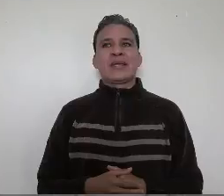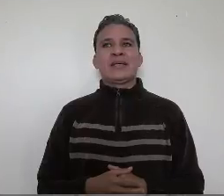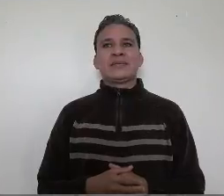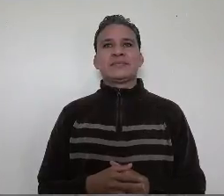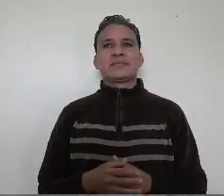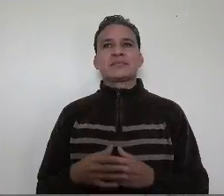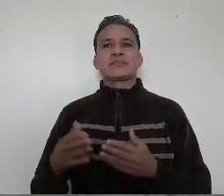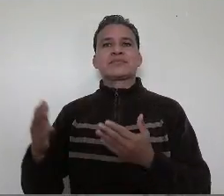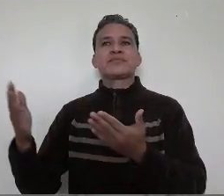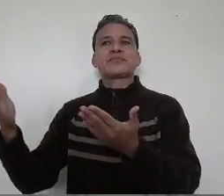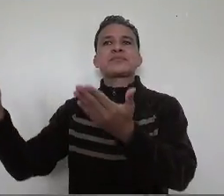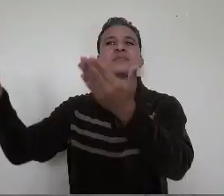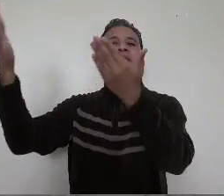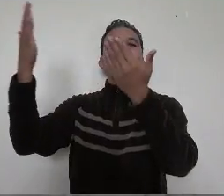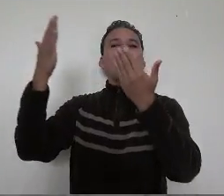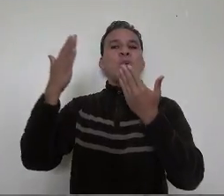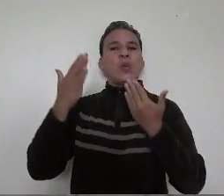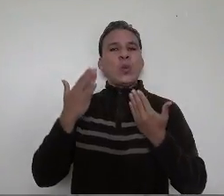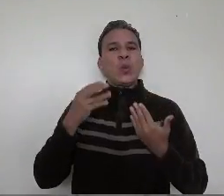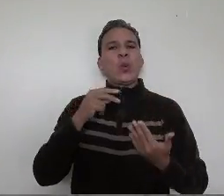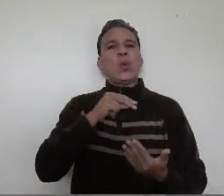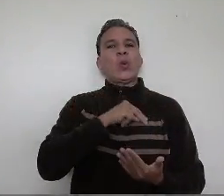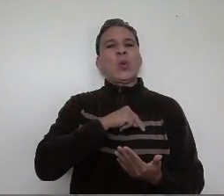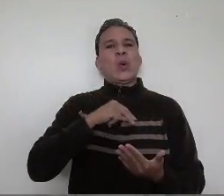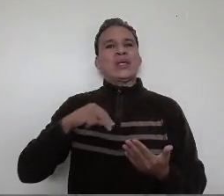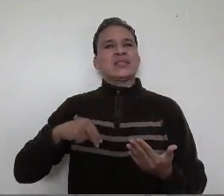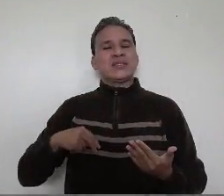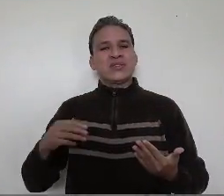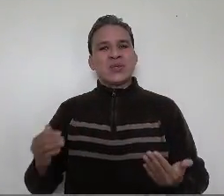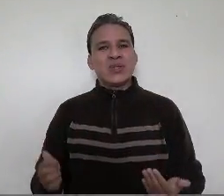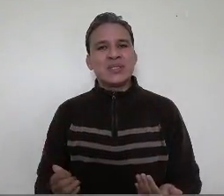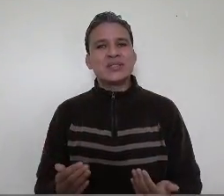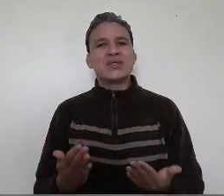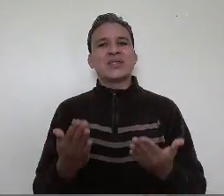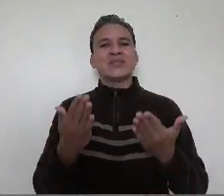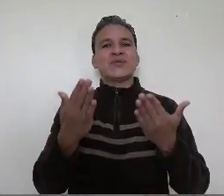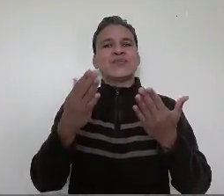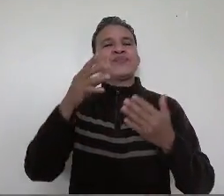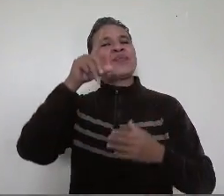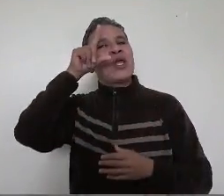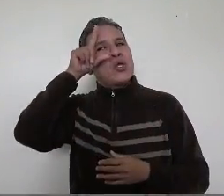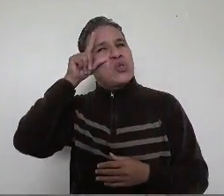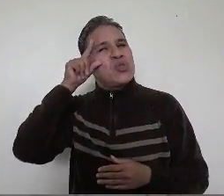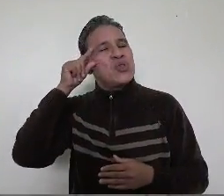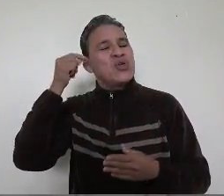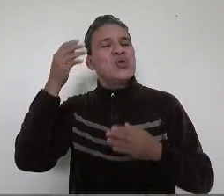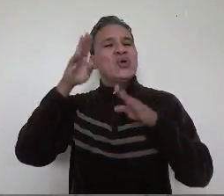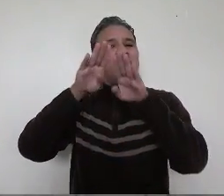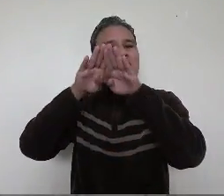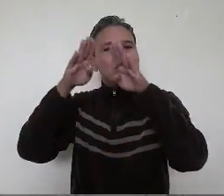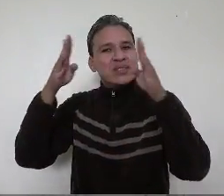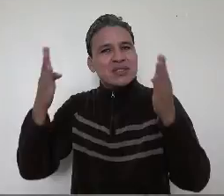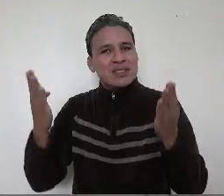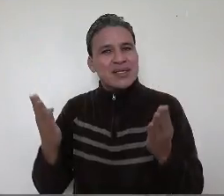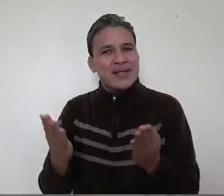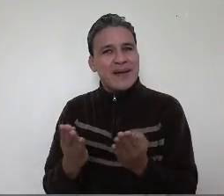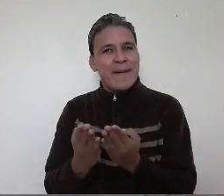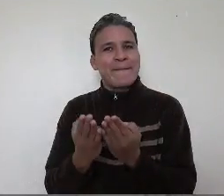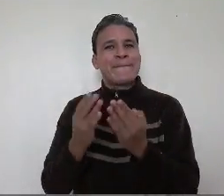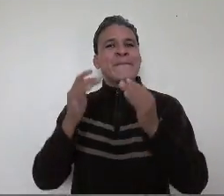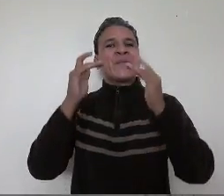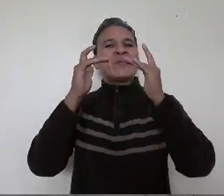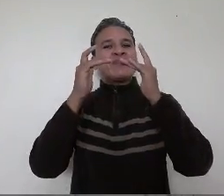Recibe nuestros dones, Dios del universo, que en este